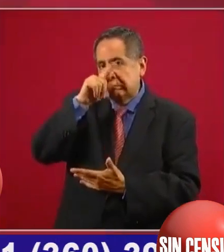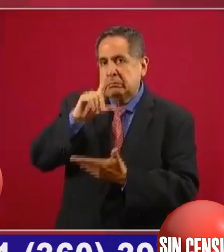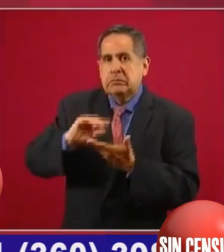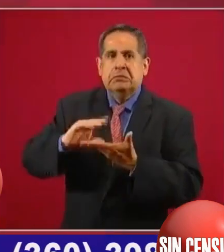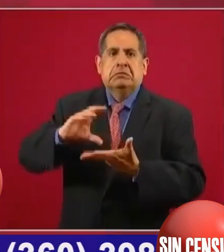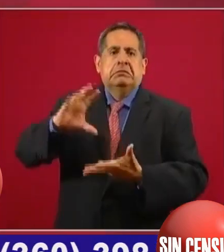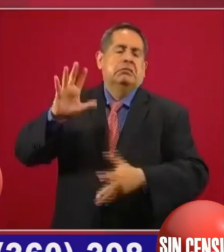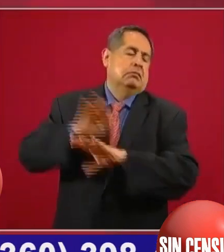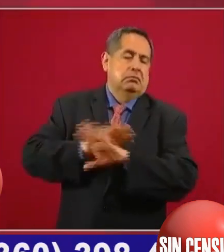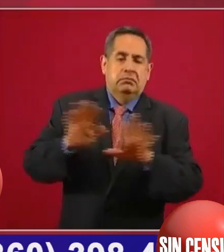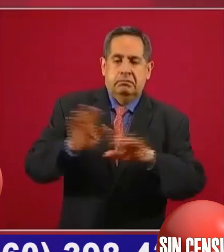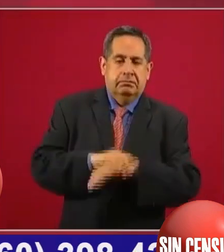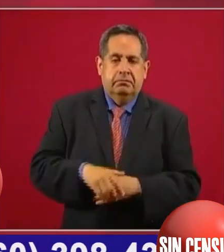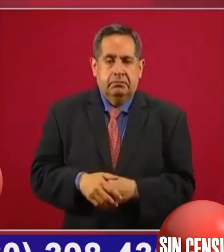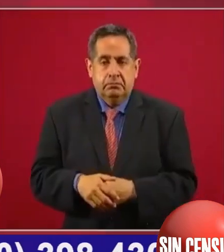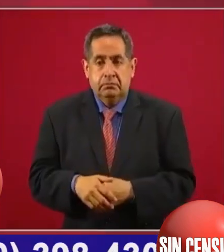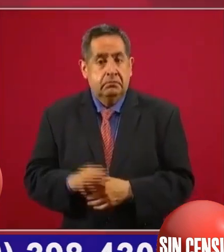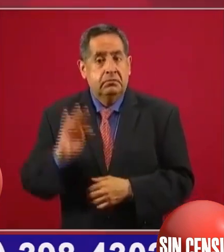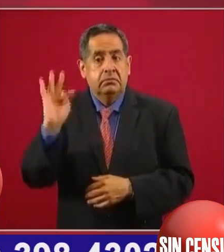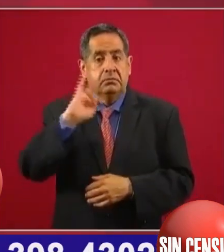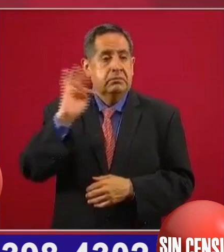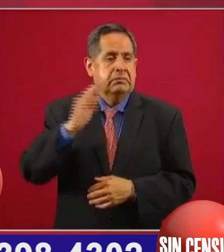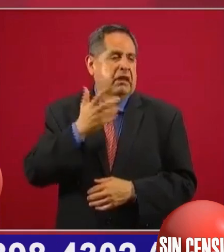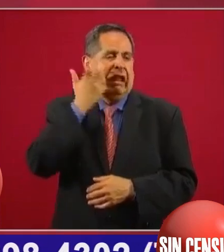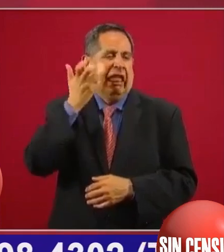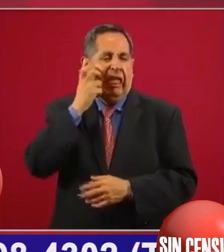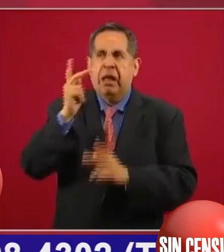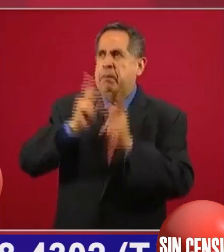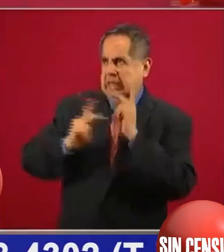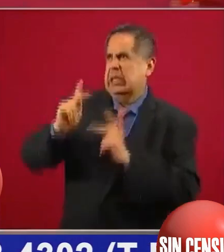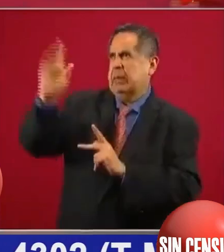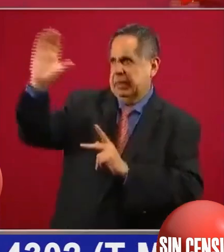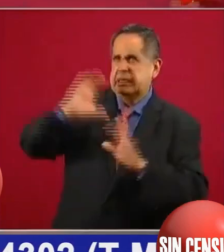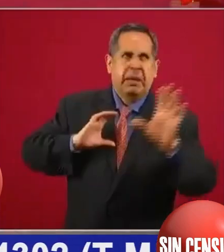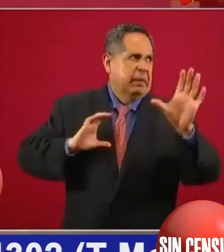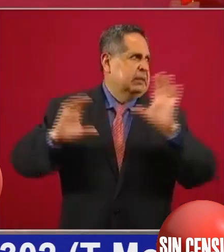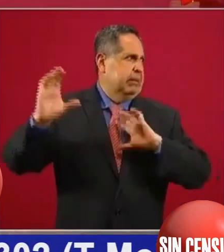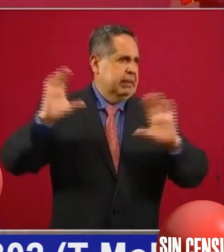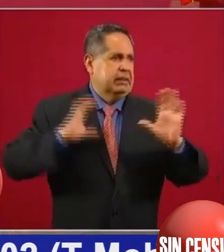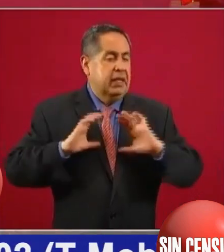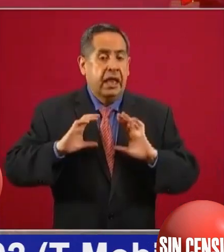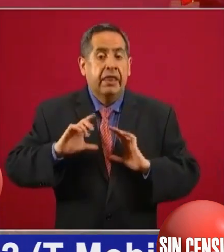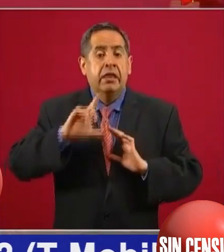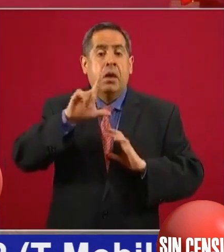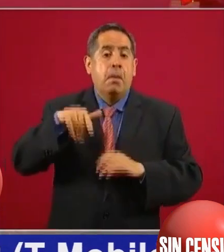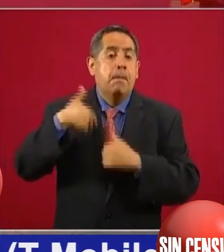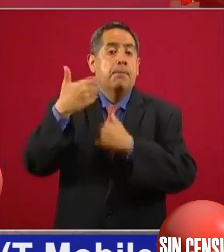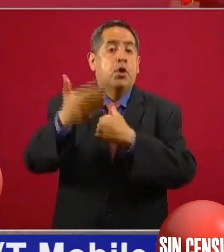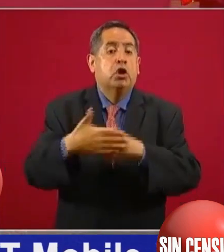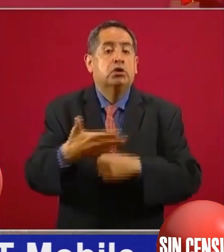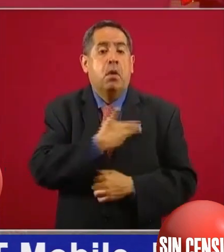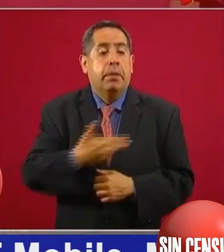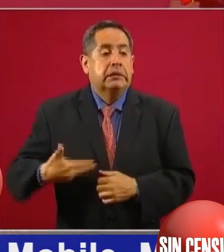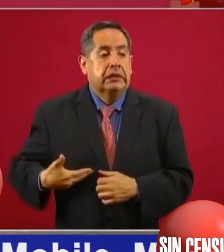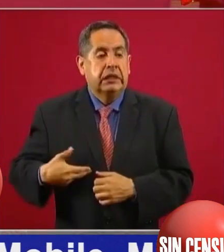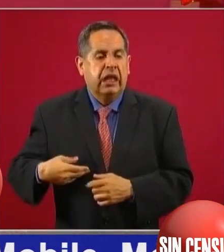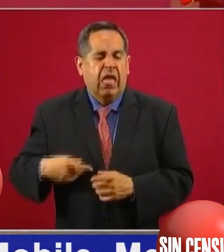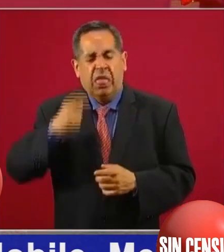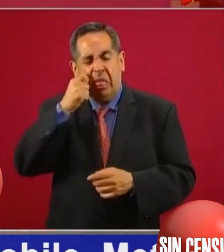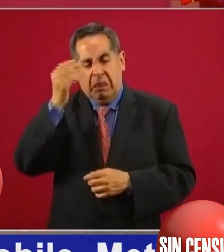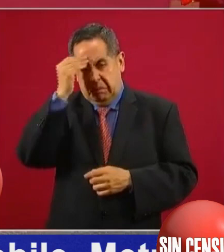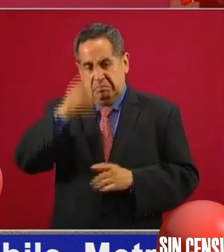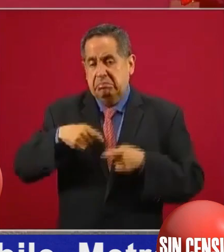podríamos incluso de manera irresponsable contratar deuda y dejárselas a los que vienen, pero no son los gobiernos que